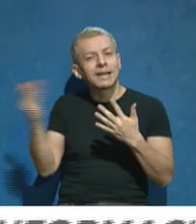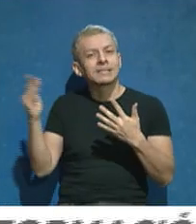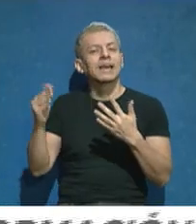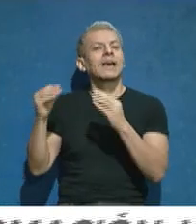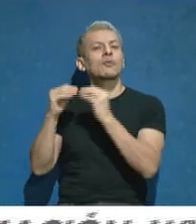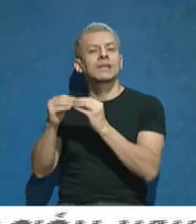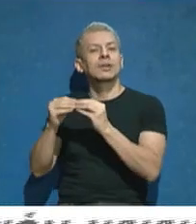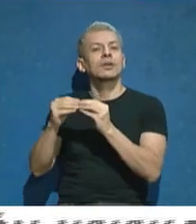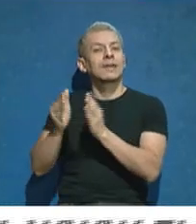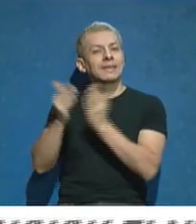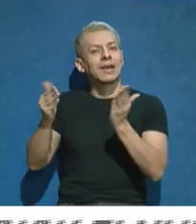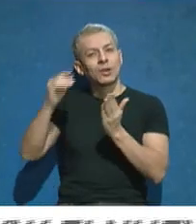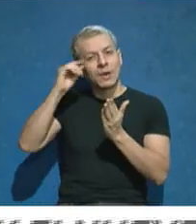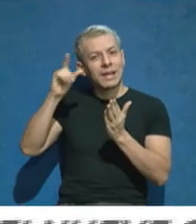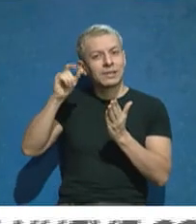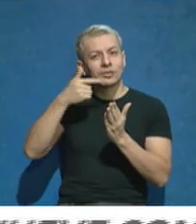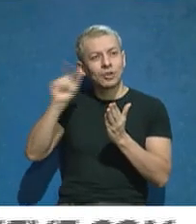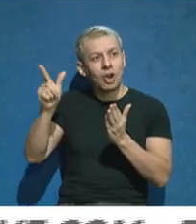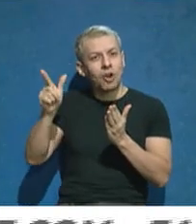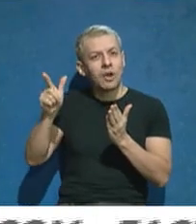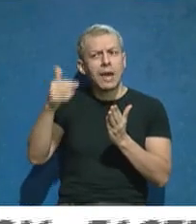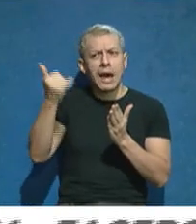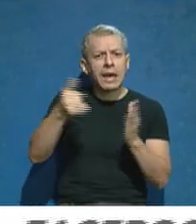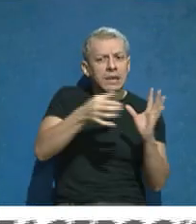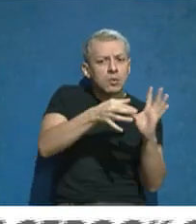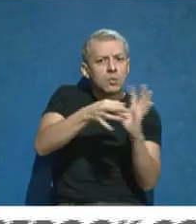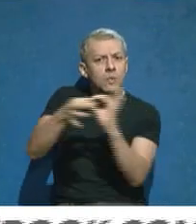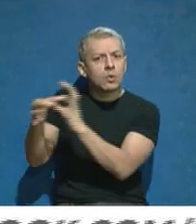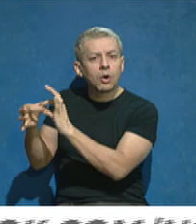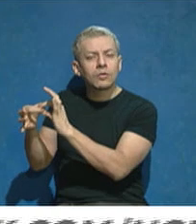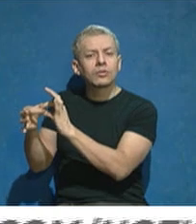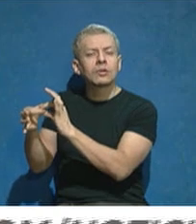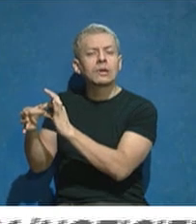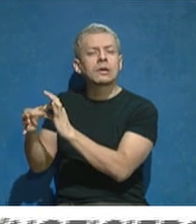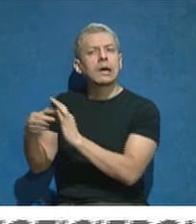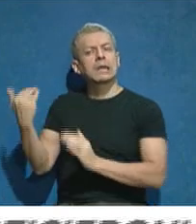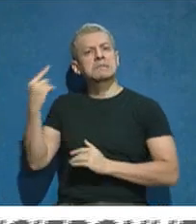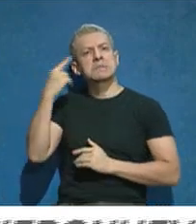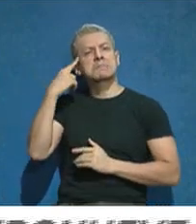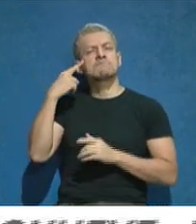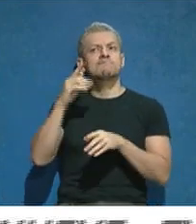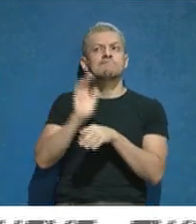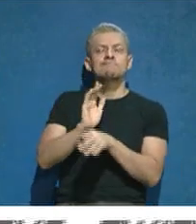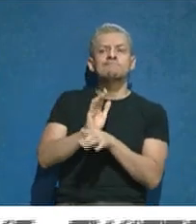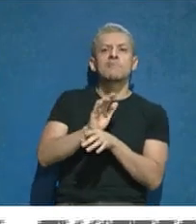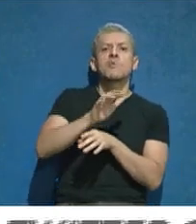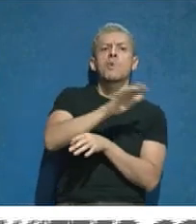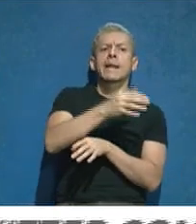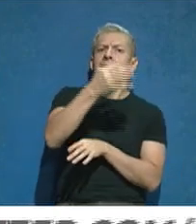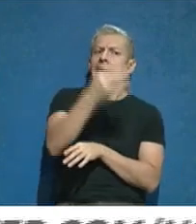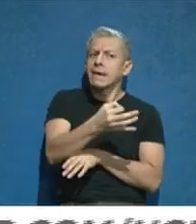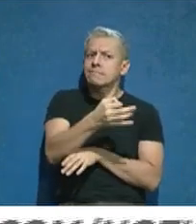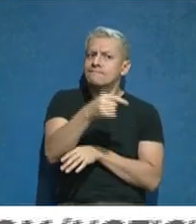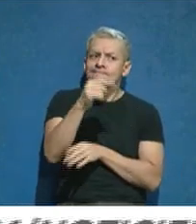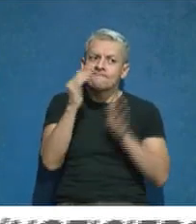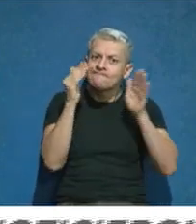está este hilo conductor. Vamos a tener allí, primero también se pensaba que podía hacer algún tipo de operación en zona específica.